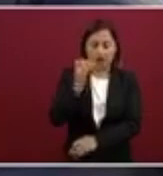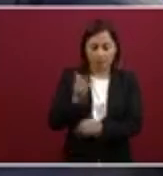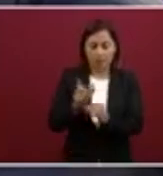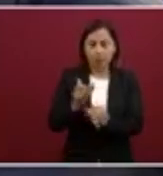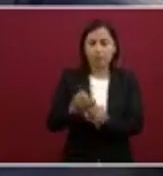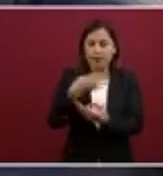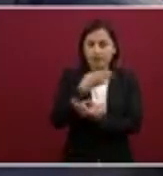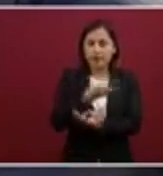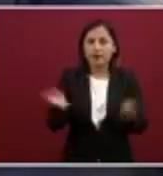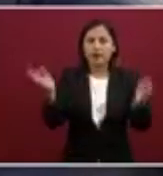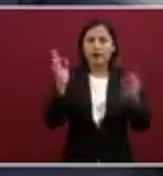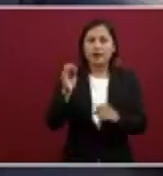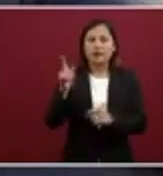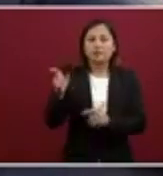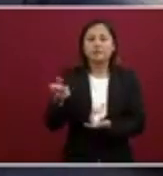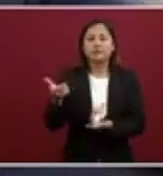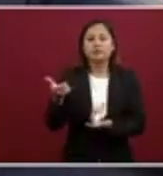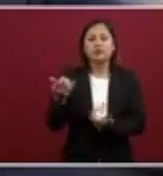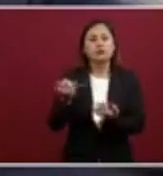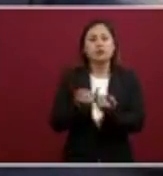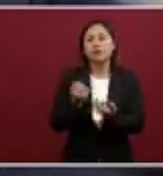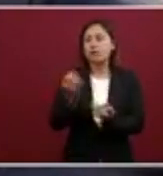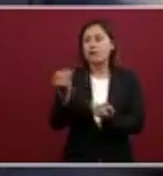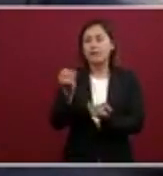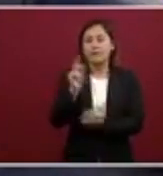caso de Baja California, porque como hay elecciones,